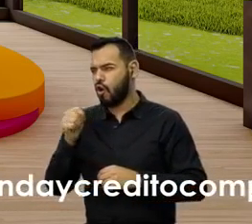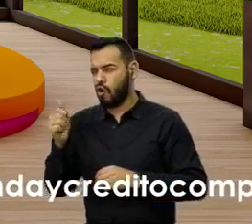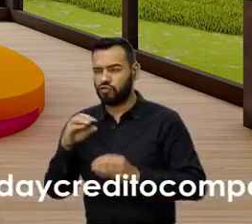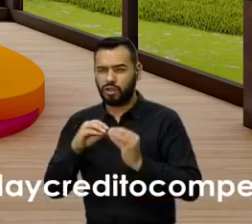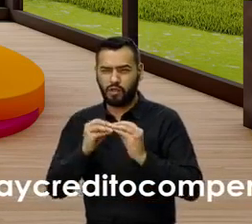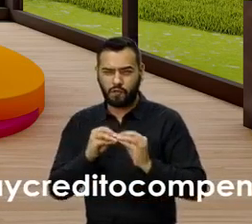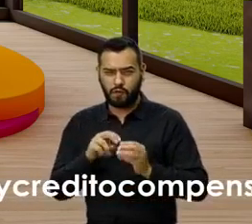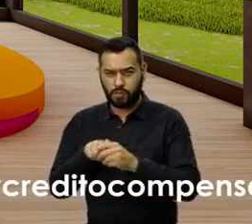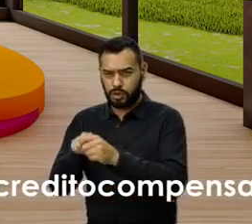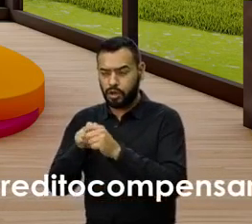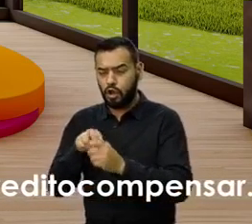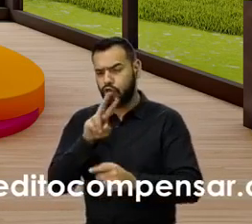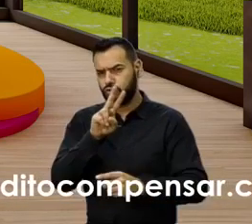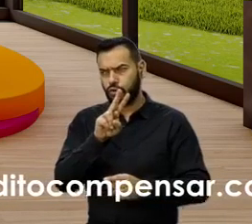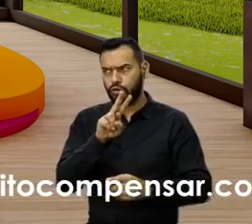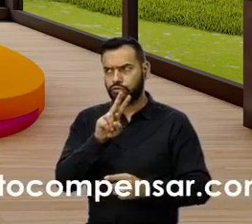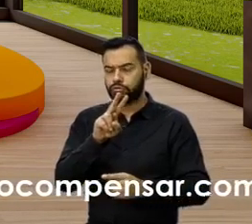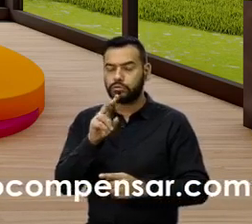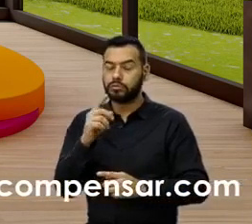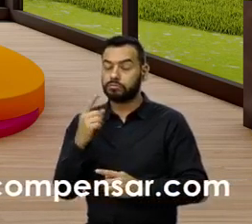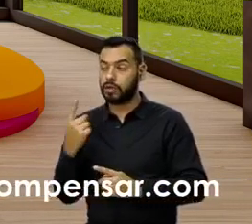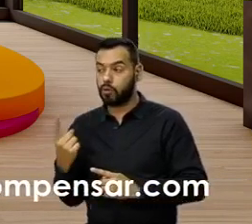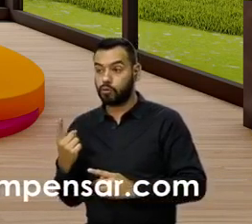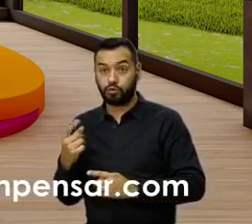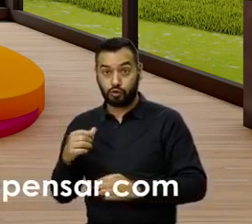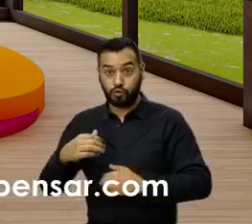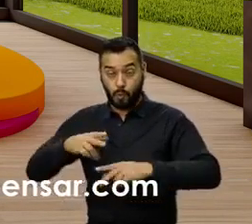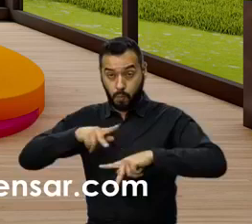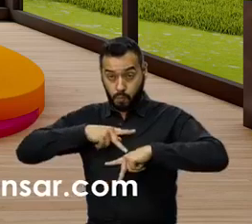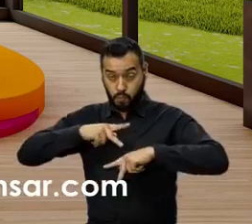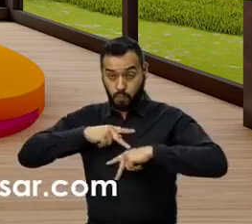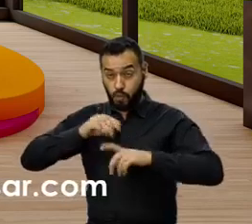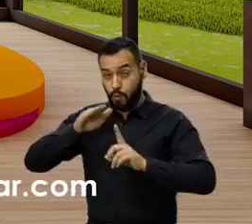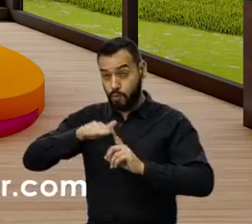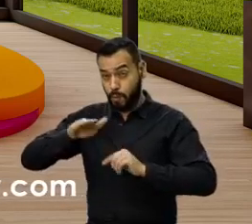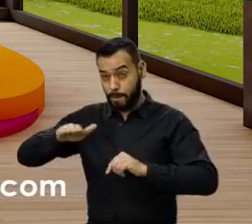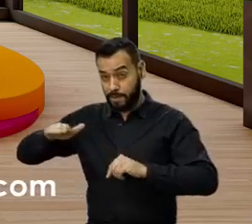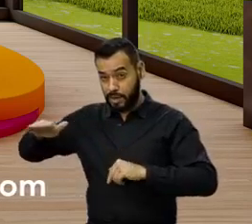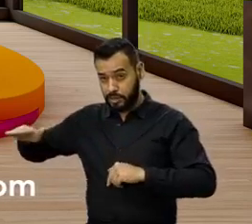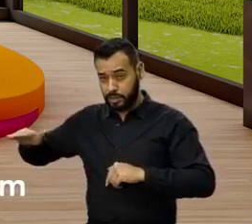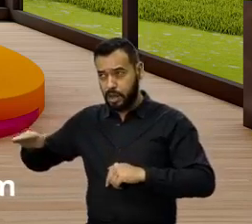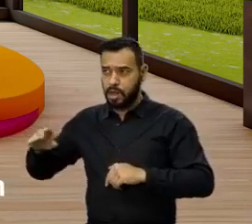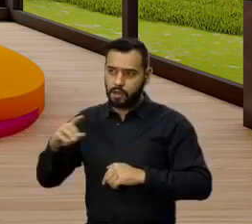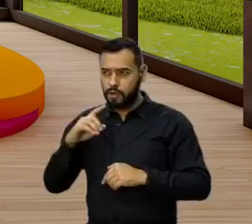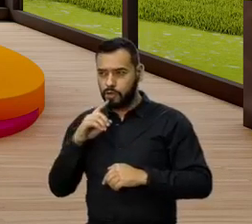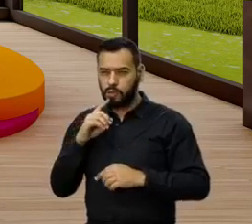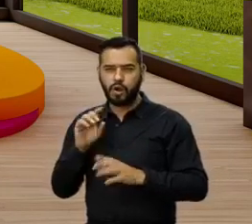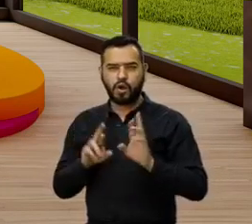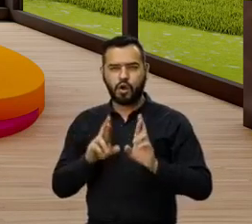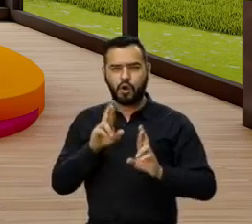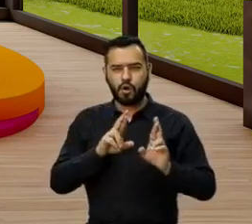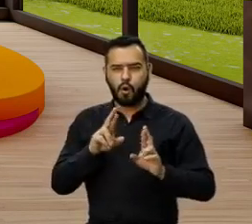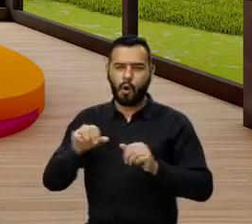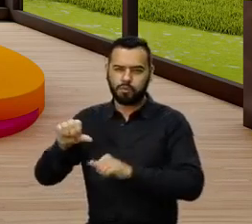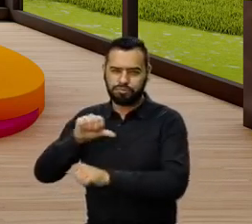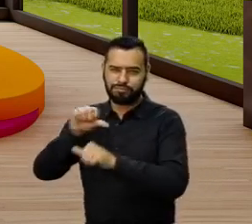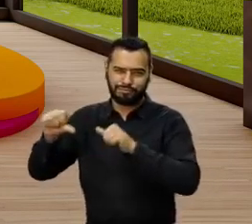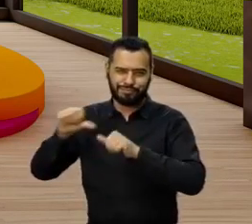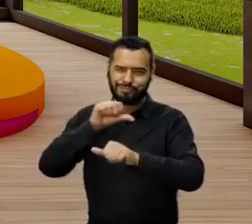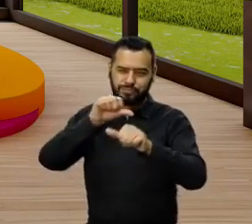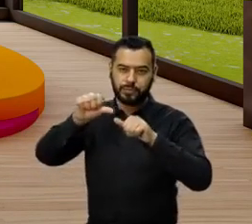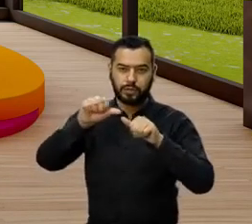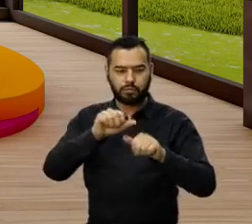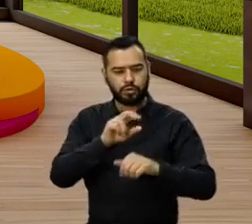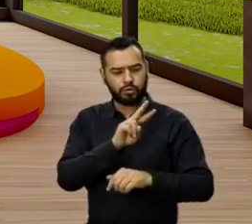y el 2 a 1 quiere decir no voy a tener mi parqueadero lo tengo como tal que manejar por su anterior rotación pero si nos damos